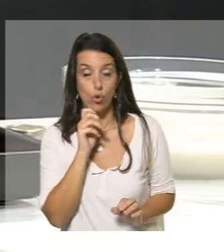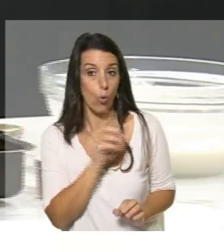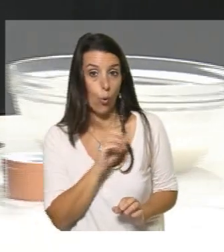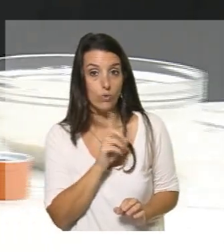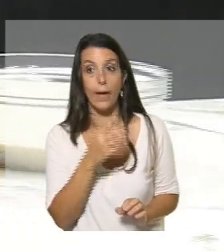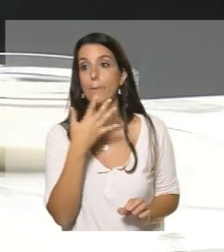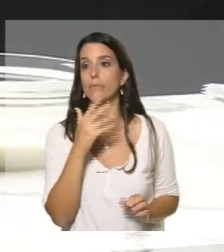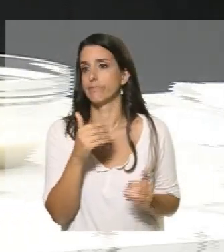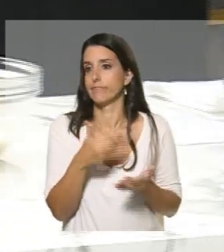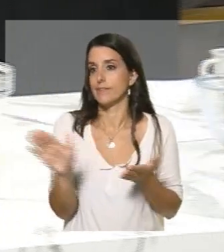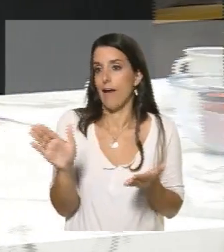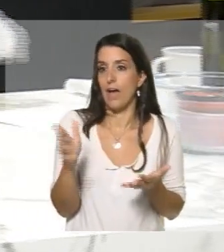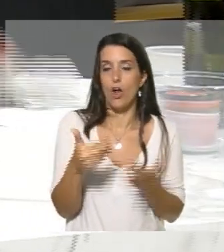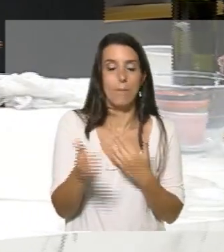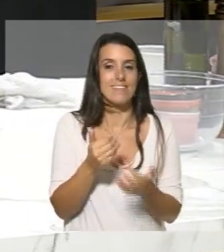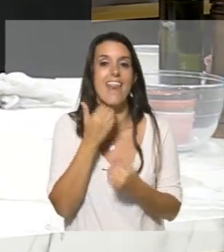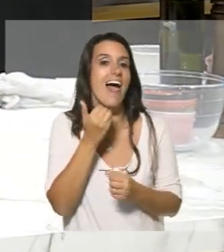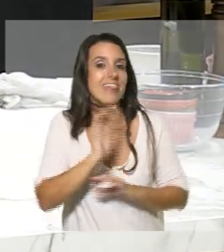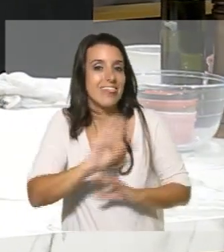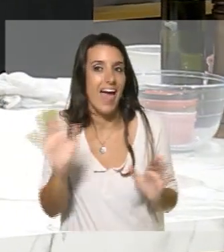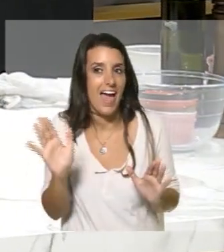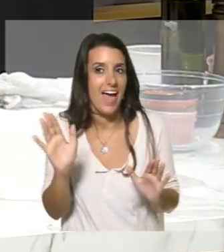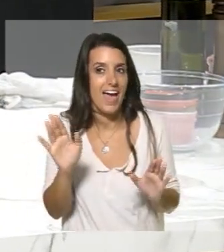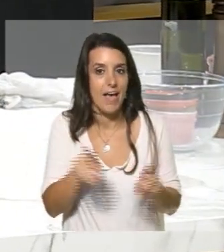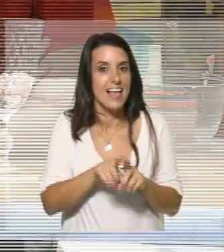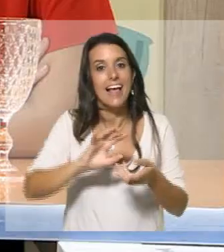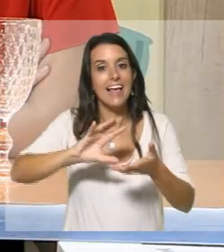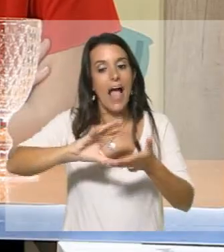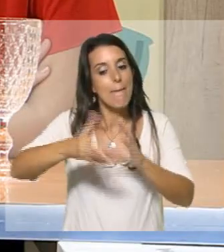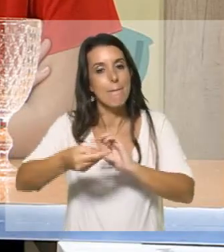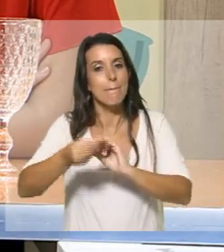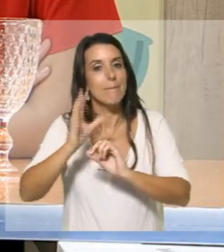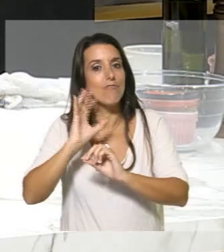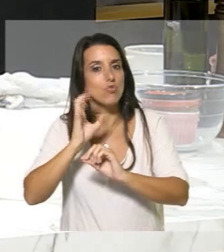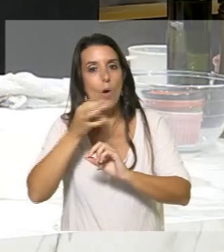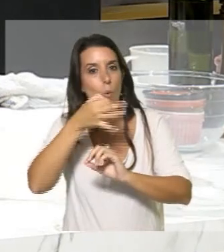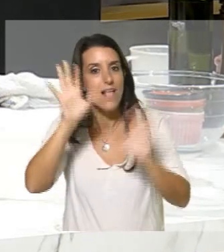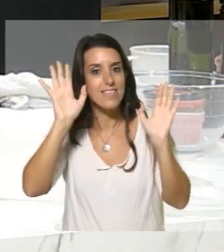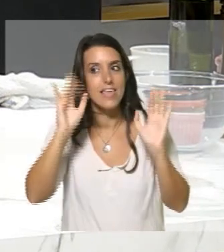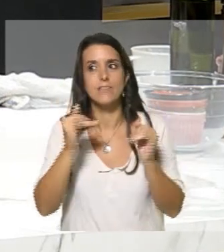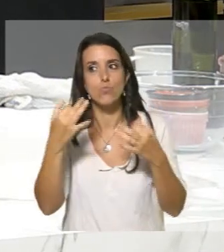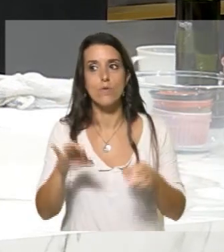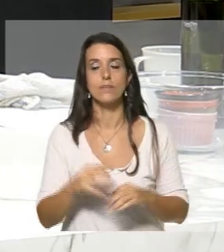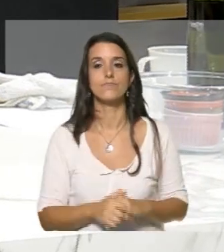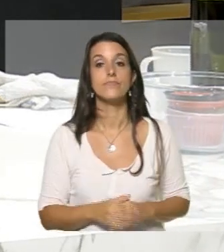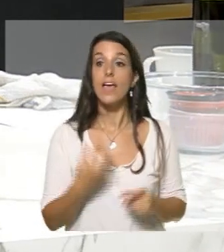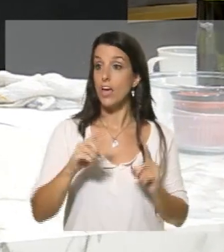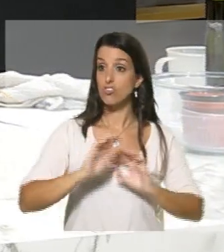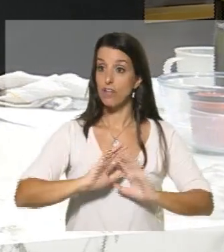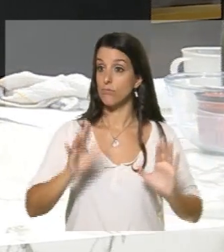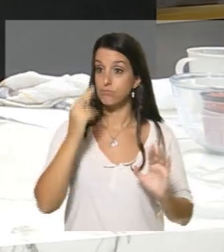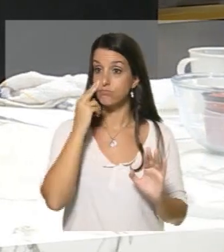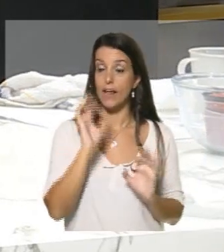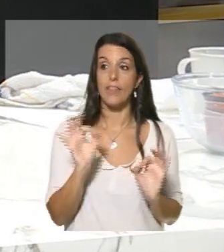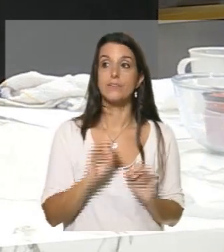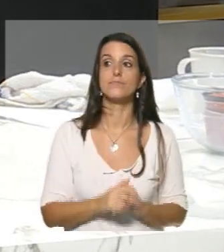decía, las pasas, no se las ponen y no va a variar en lo que es la composición de la receta y que termine. Claro, va a quedar bien cuarto, igual. Claro, exactamente, va a quedar bien igual. Así que eso no va a afectar a la